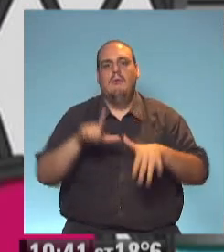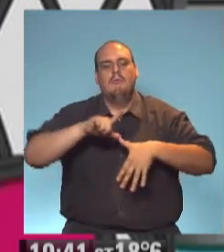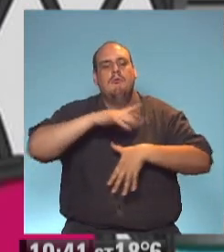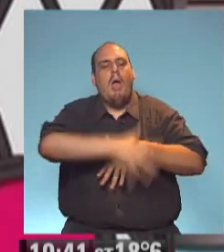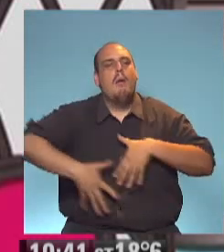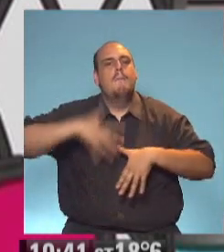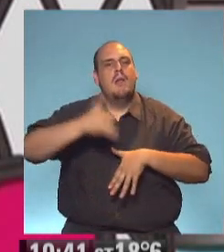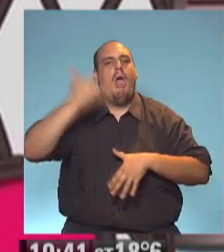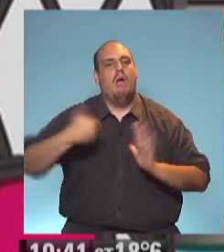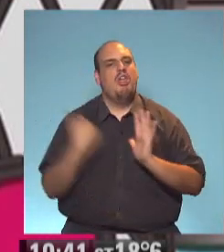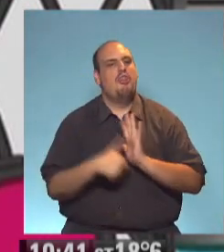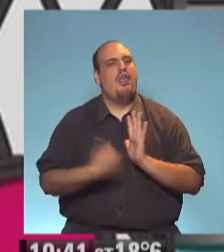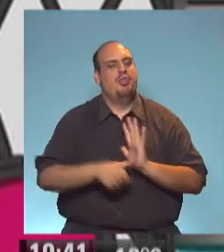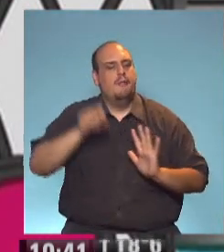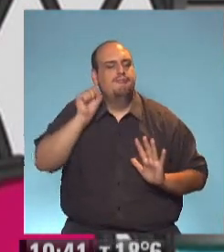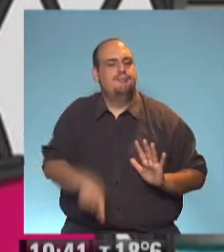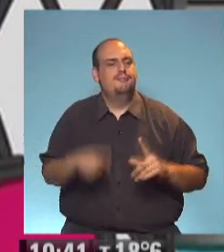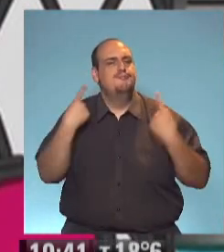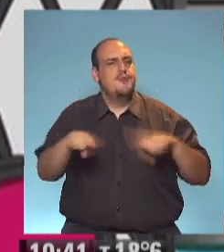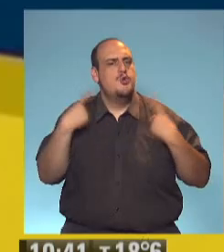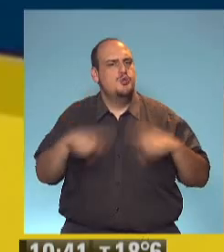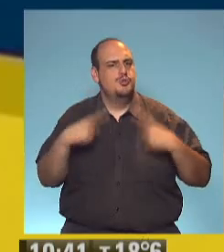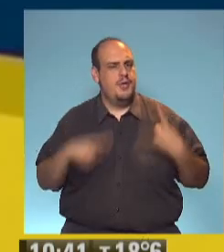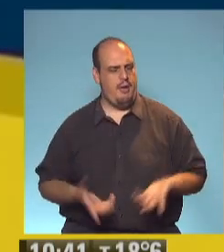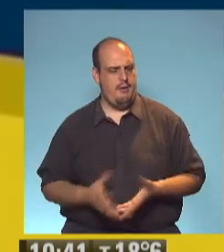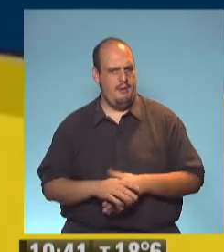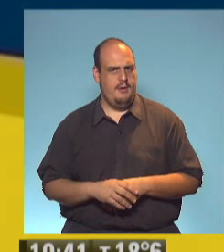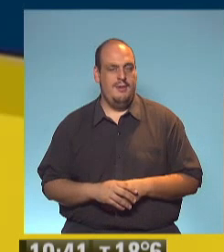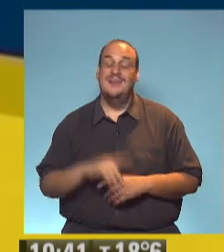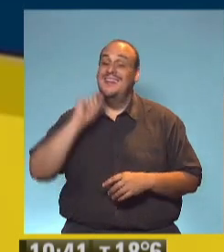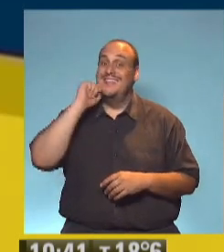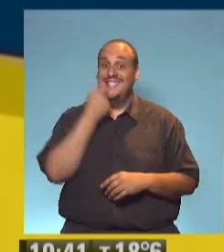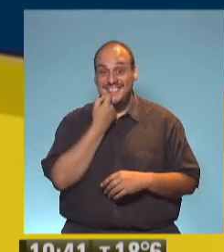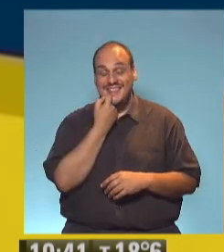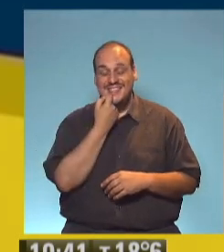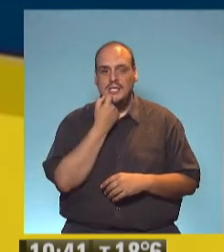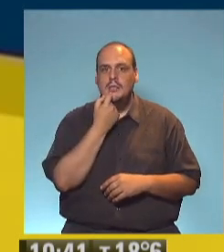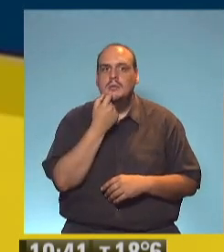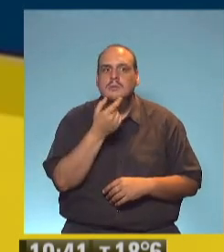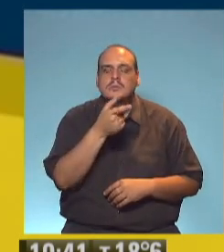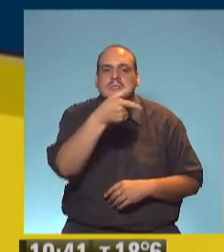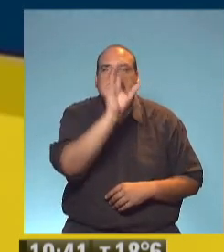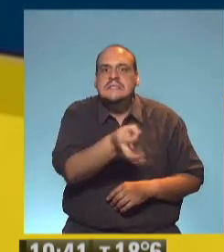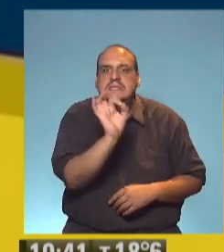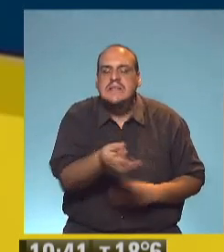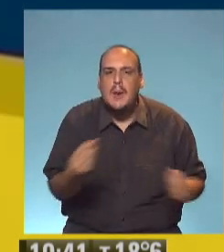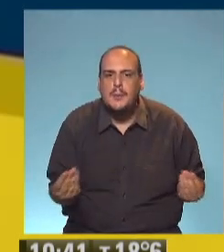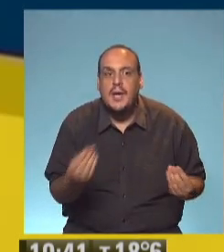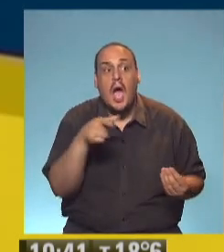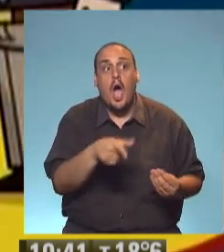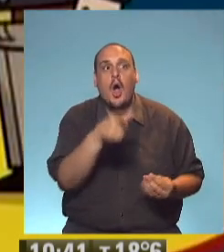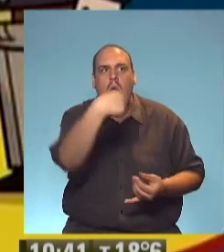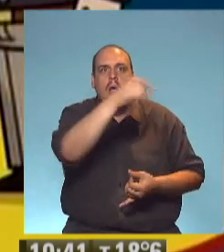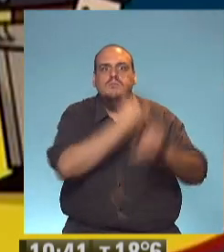hoy tiene una gran identidad musical compartida. ¡Qué lindo! ¿Y sabe una cosa, Atahualpa Yupanqui? Ahora que sé tanto